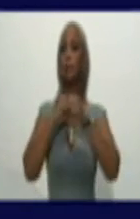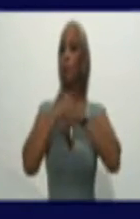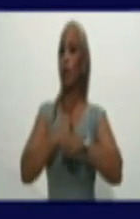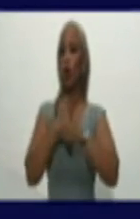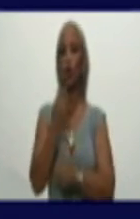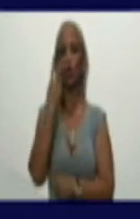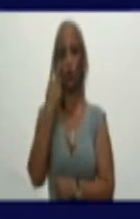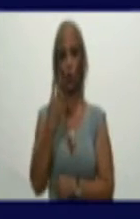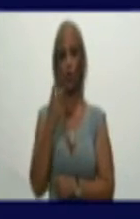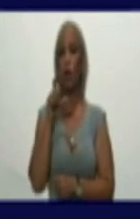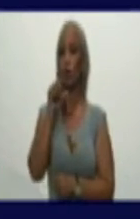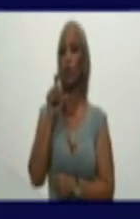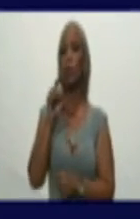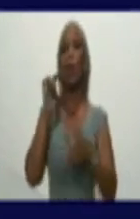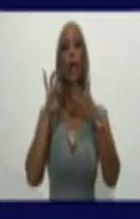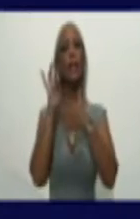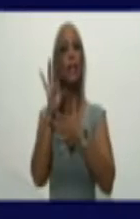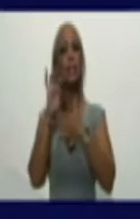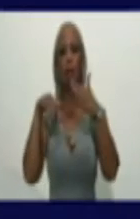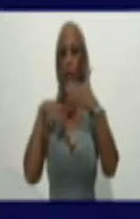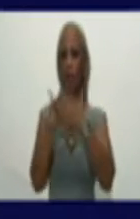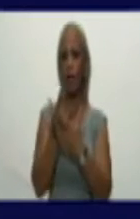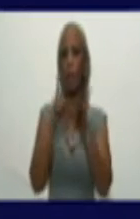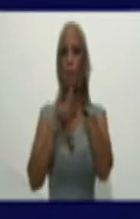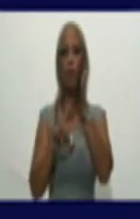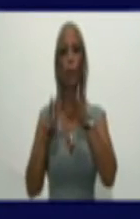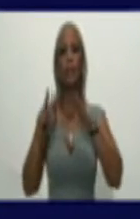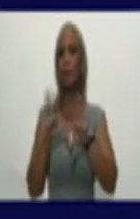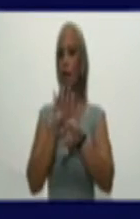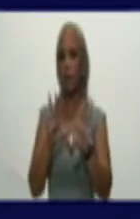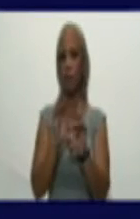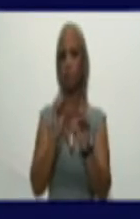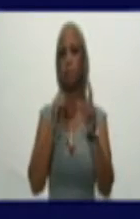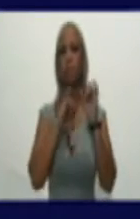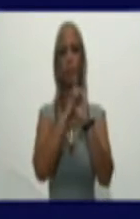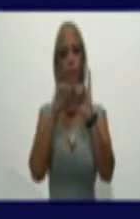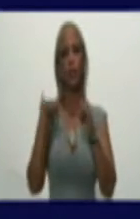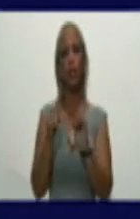En los últimos 15 días, la provincia ya ha reportado